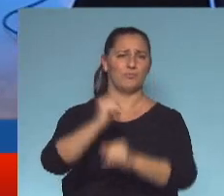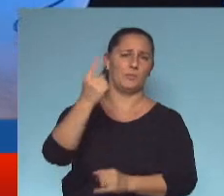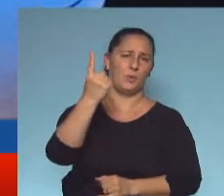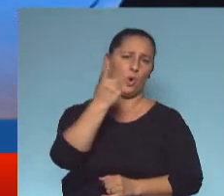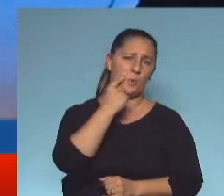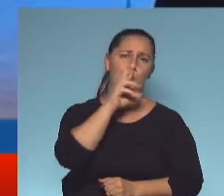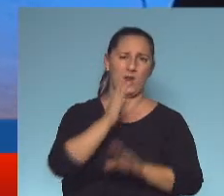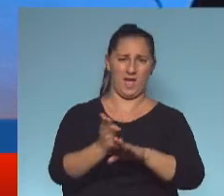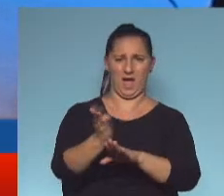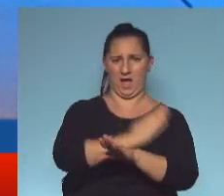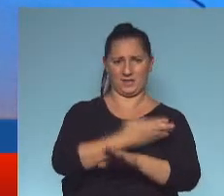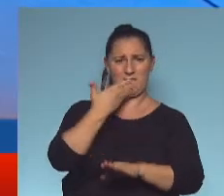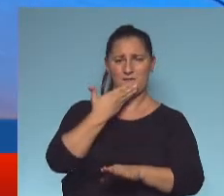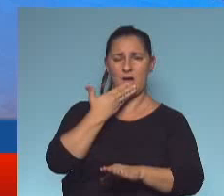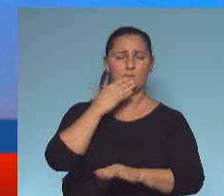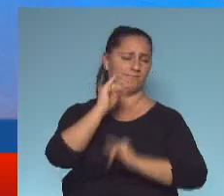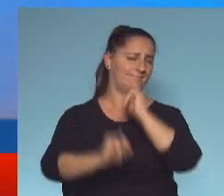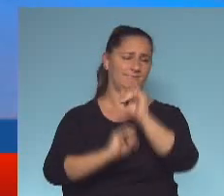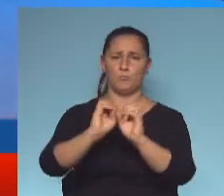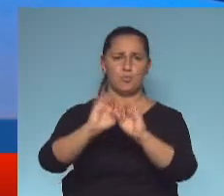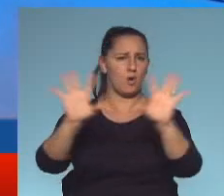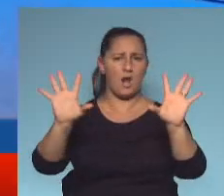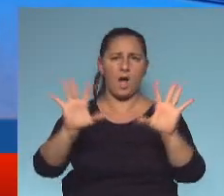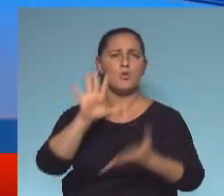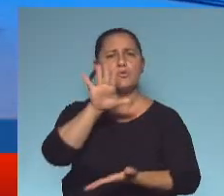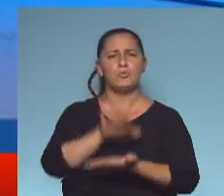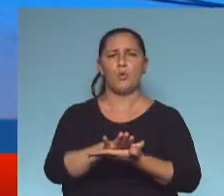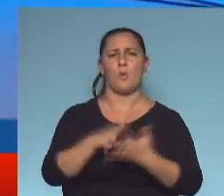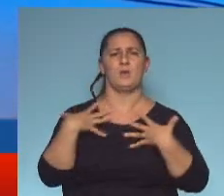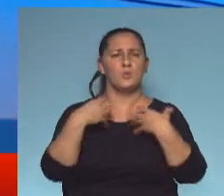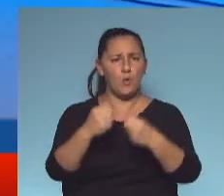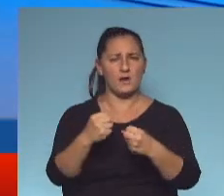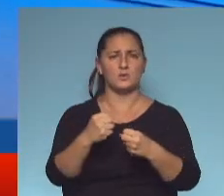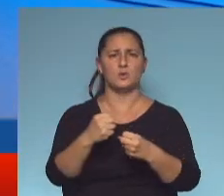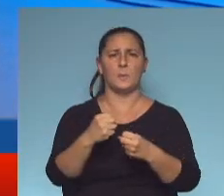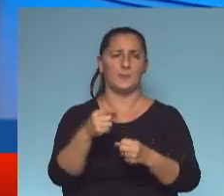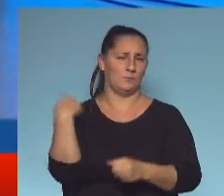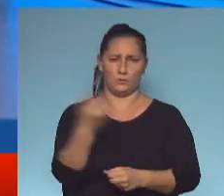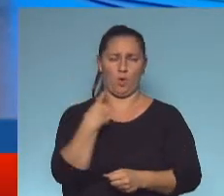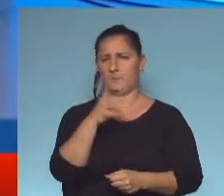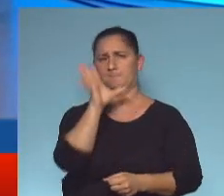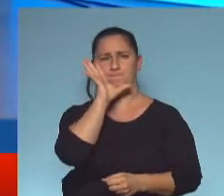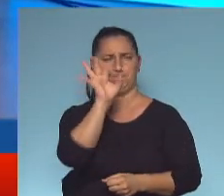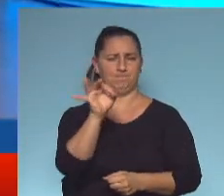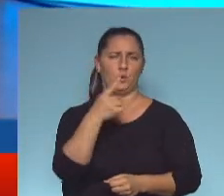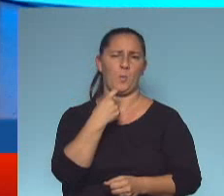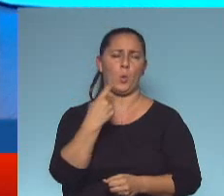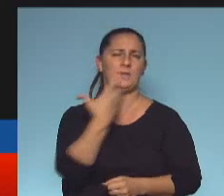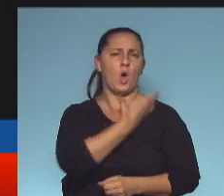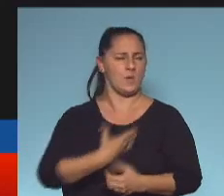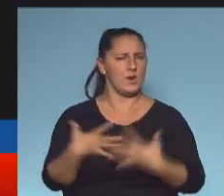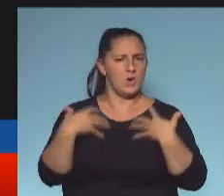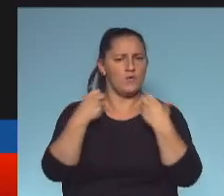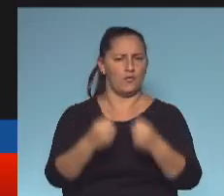me precedieron en el uso de la palabra respecto del esfuerzo que todos notamos que viene haciendo el gobierno